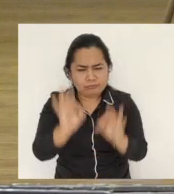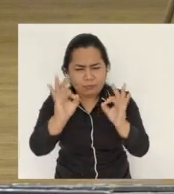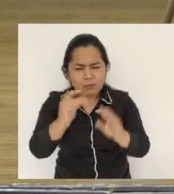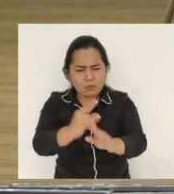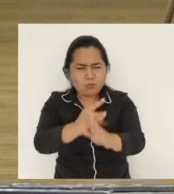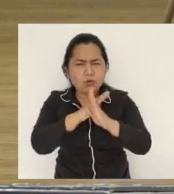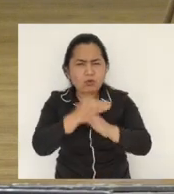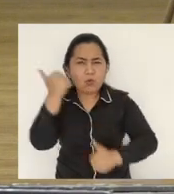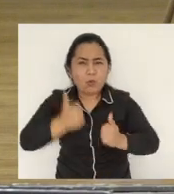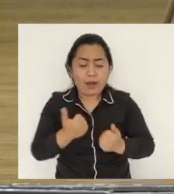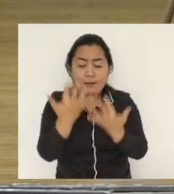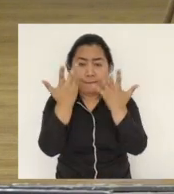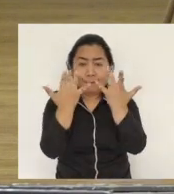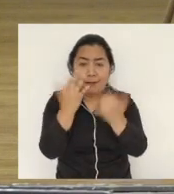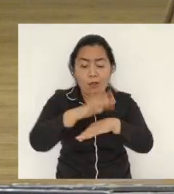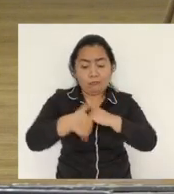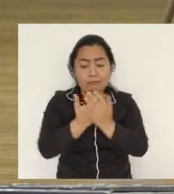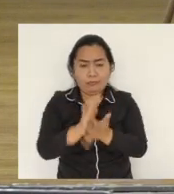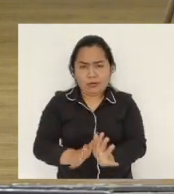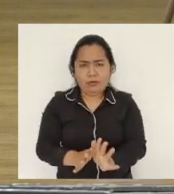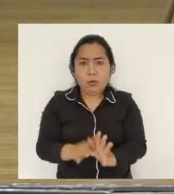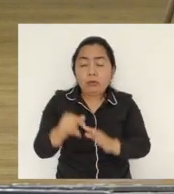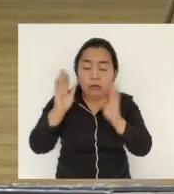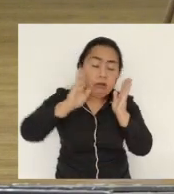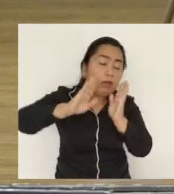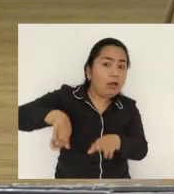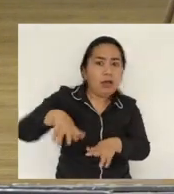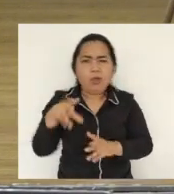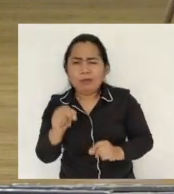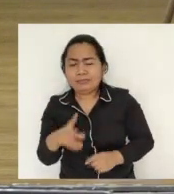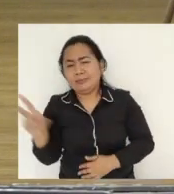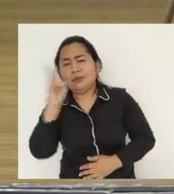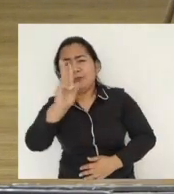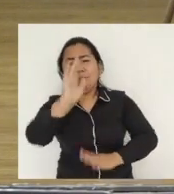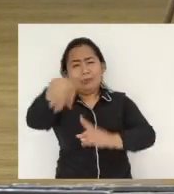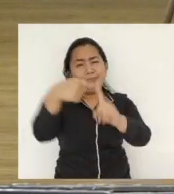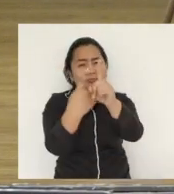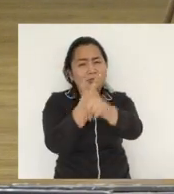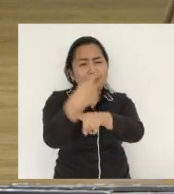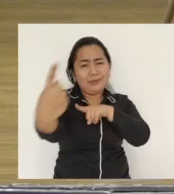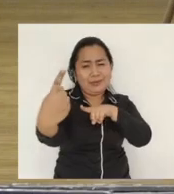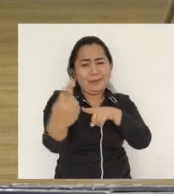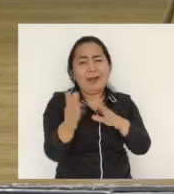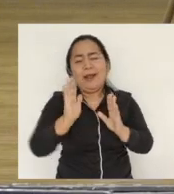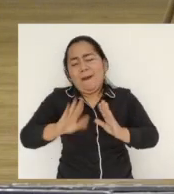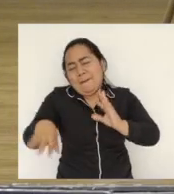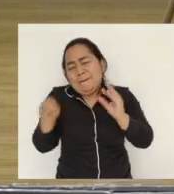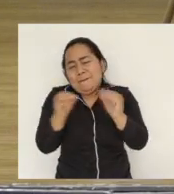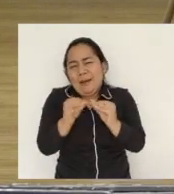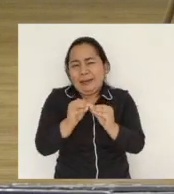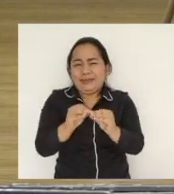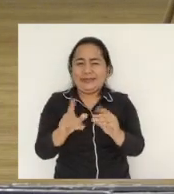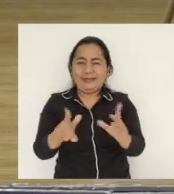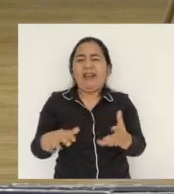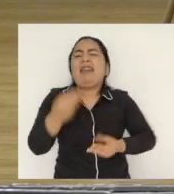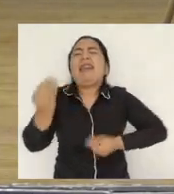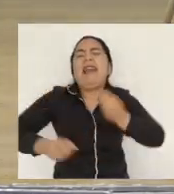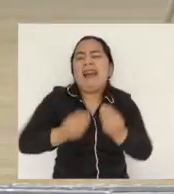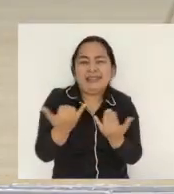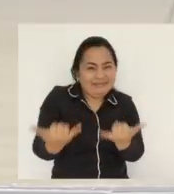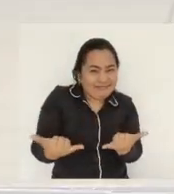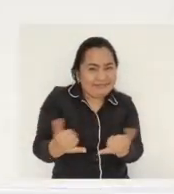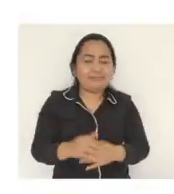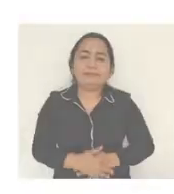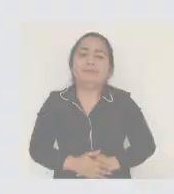mejor protección está en sus manos. ¡No bajen la guardia! Y nos vemos la próxima semana con más ¿Qué hay para